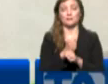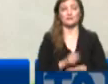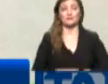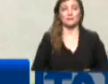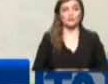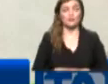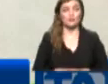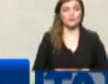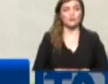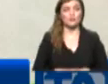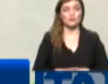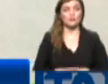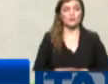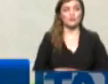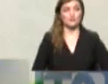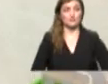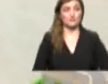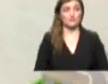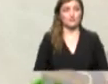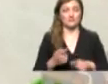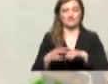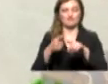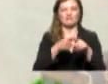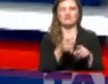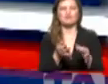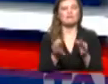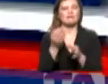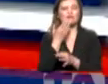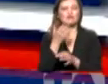podemos improvisarlo de diferentes formas.